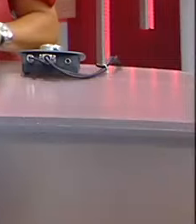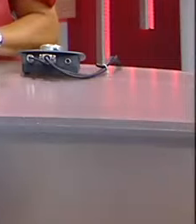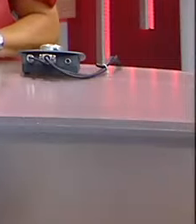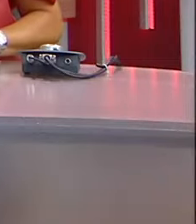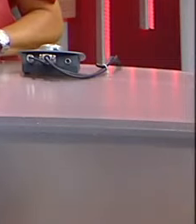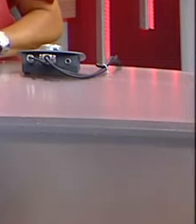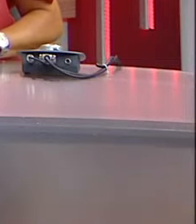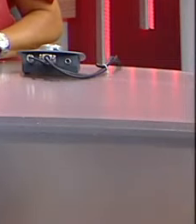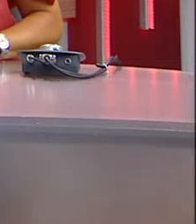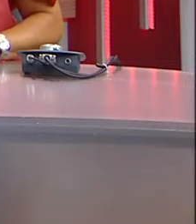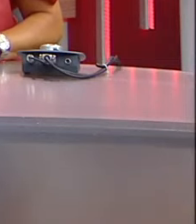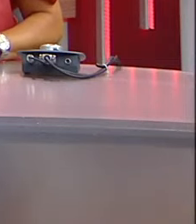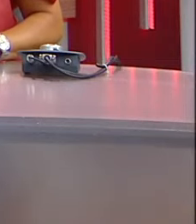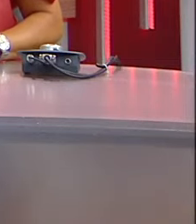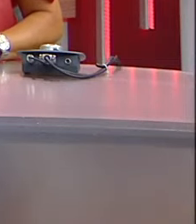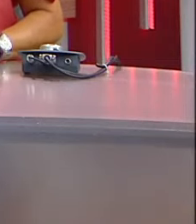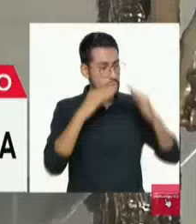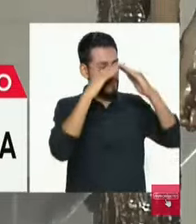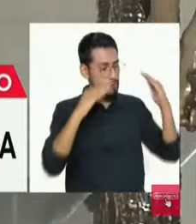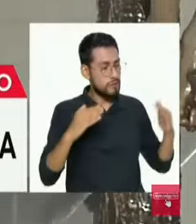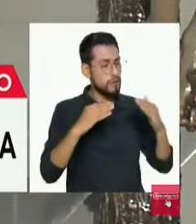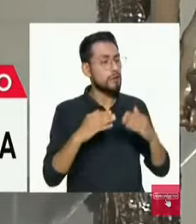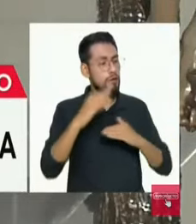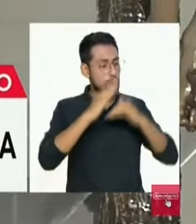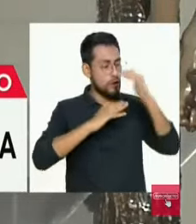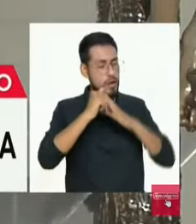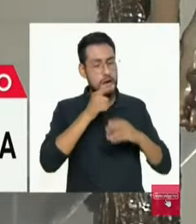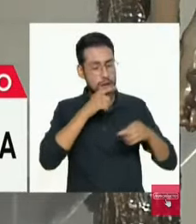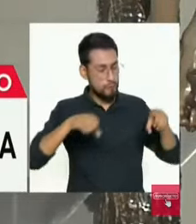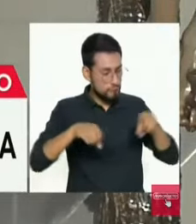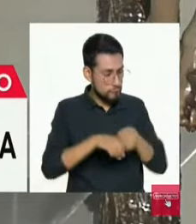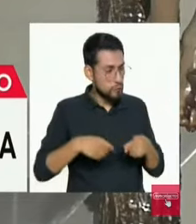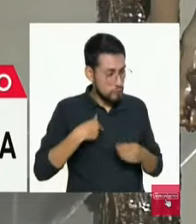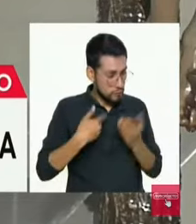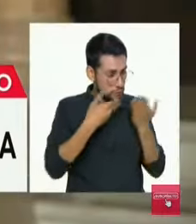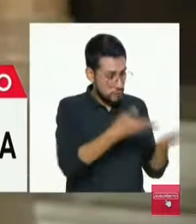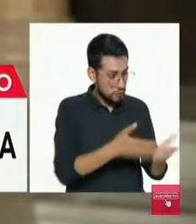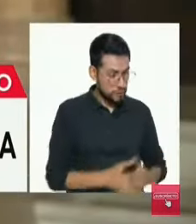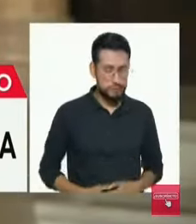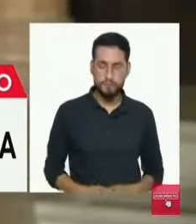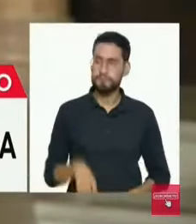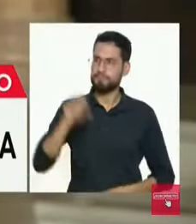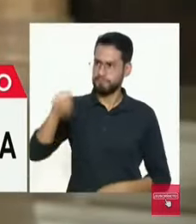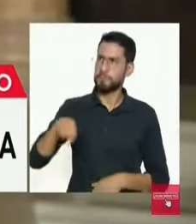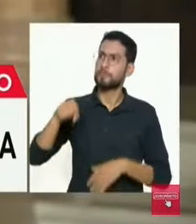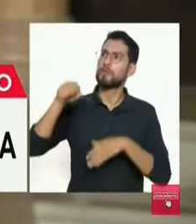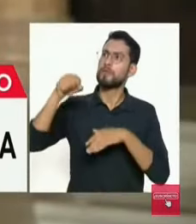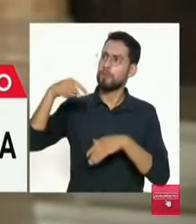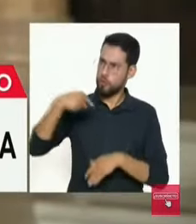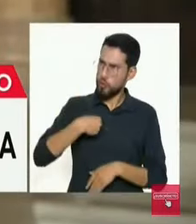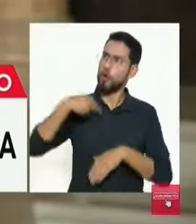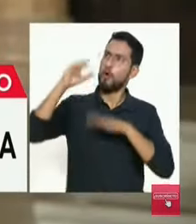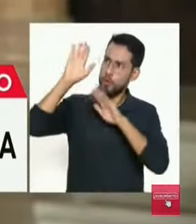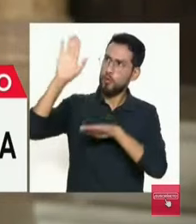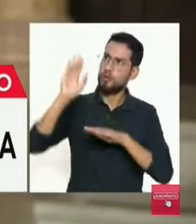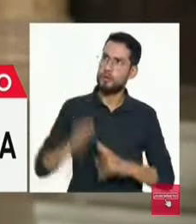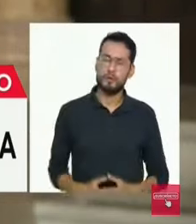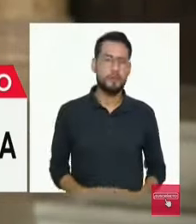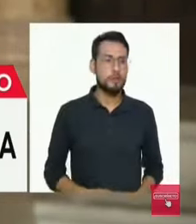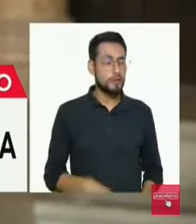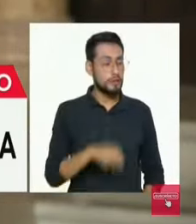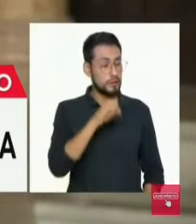los relojes, el reloj, uno, varios, comprado una imitación china, ya no